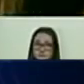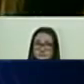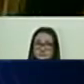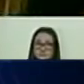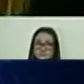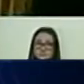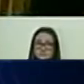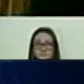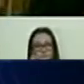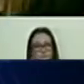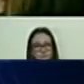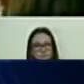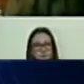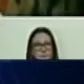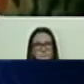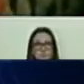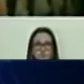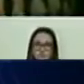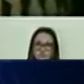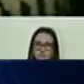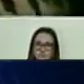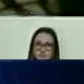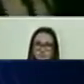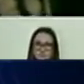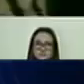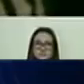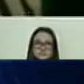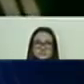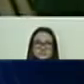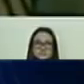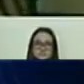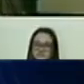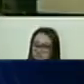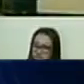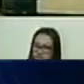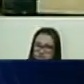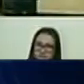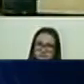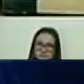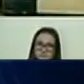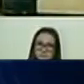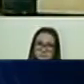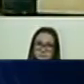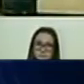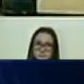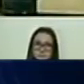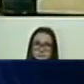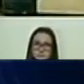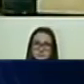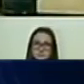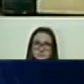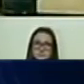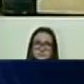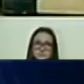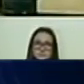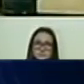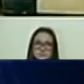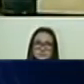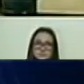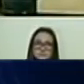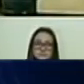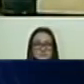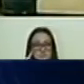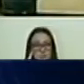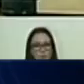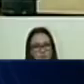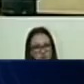la pulcritud del proceso electoral. Bueno, yo estoy a la disposición de ustedes en esta rueda de prensa, en este Salón Simón